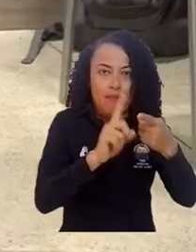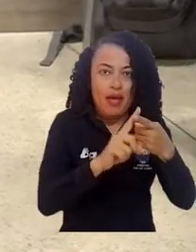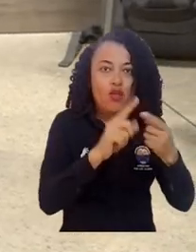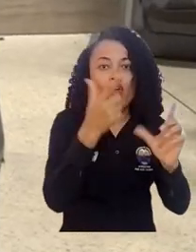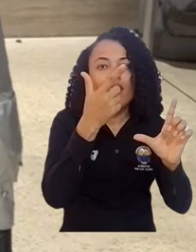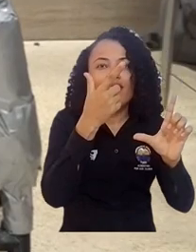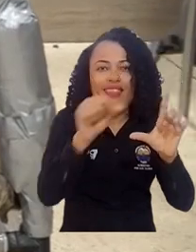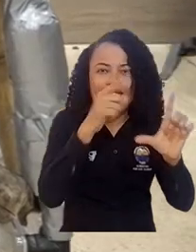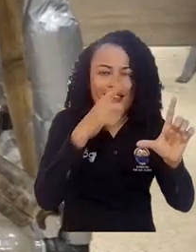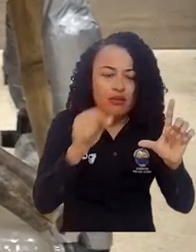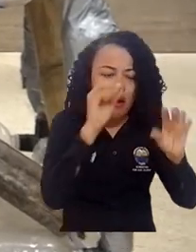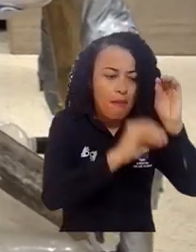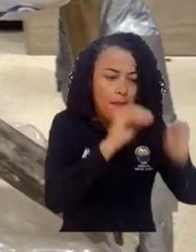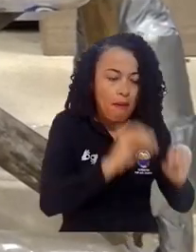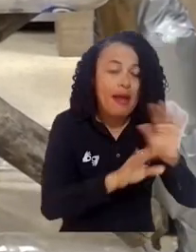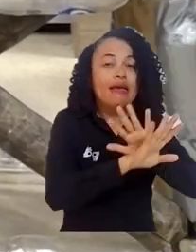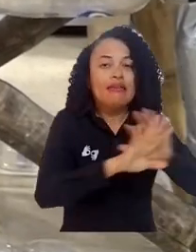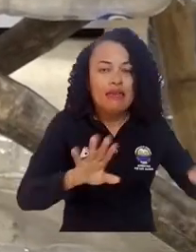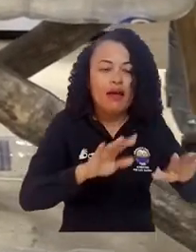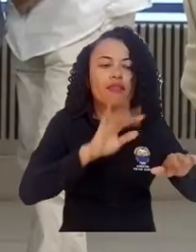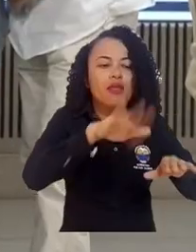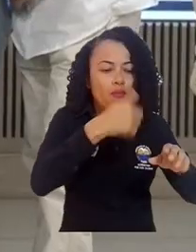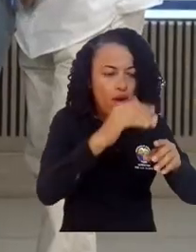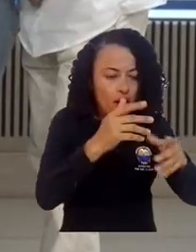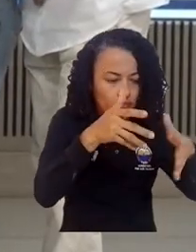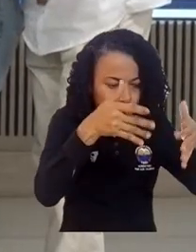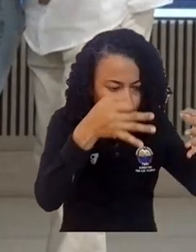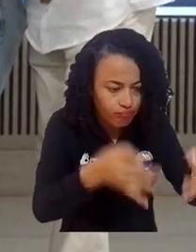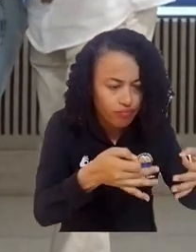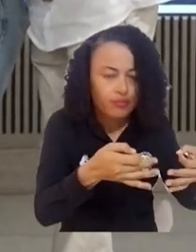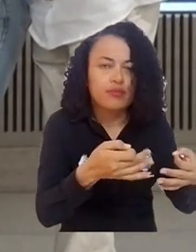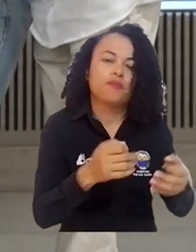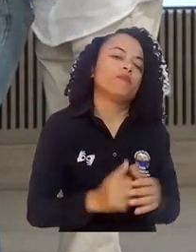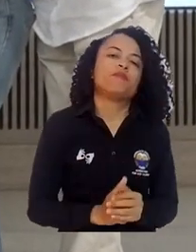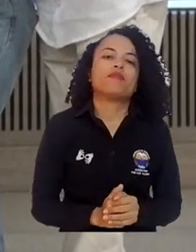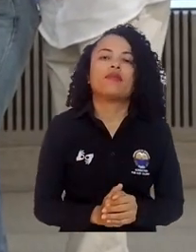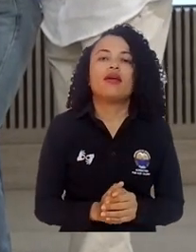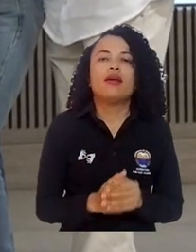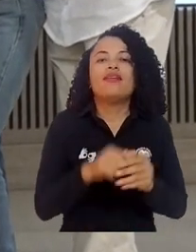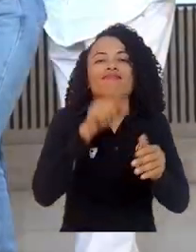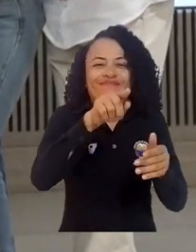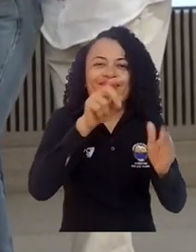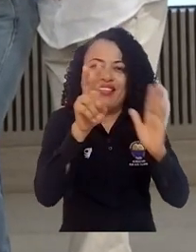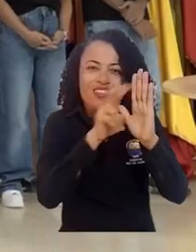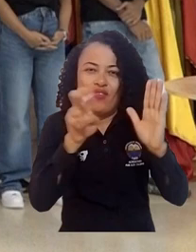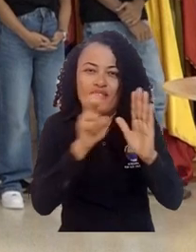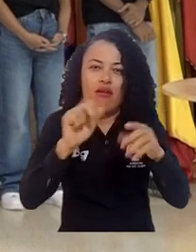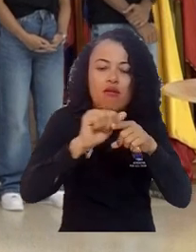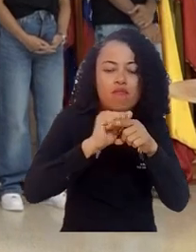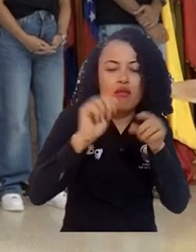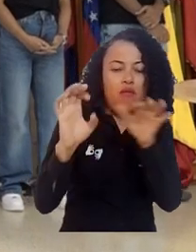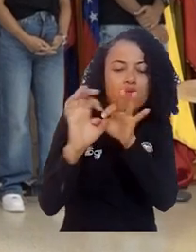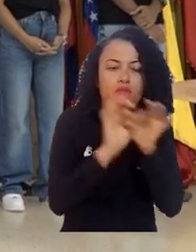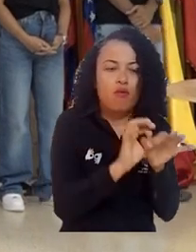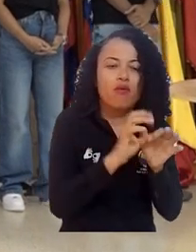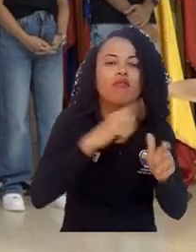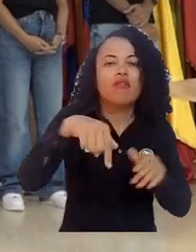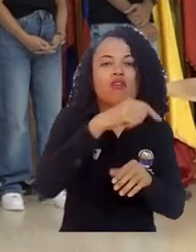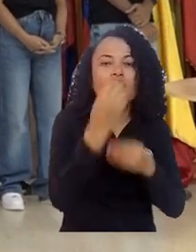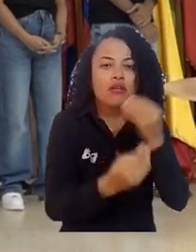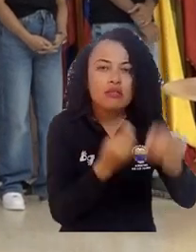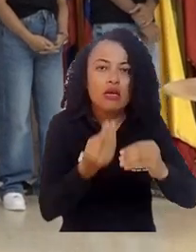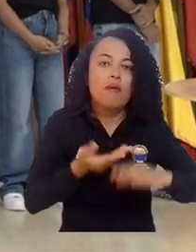digital, pasarlo a la vida real prácticamente. Como metodología para combinar la teoría y la práctica, los estudiantes trabajaron